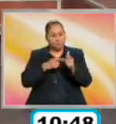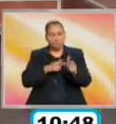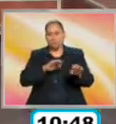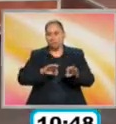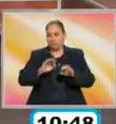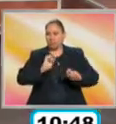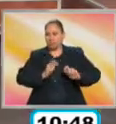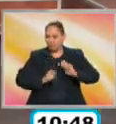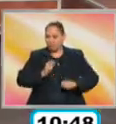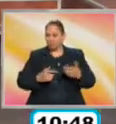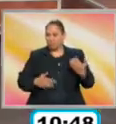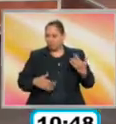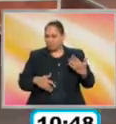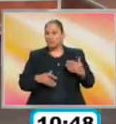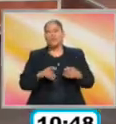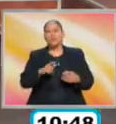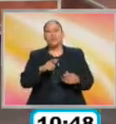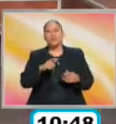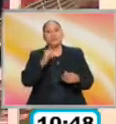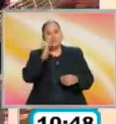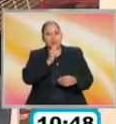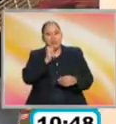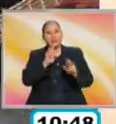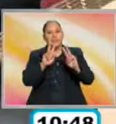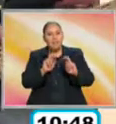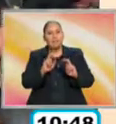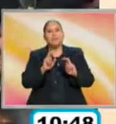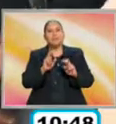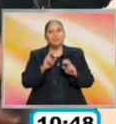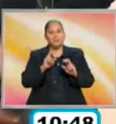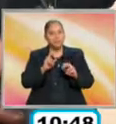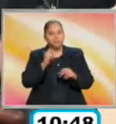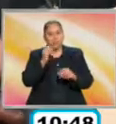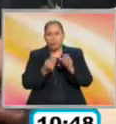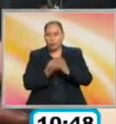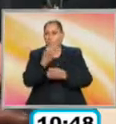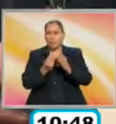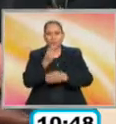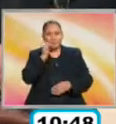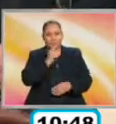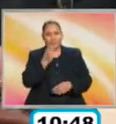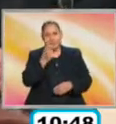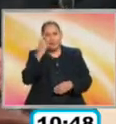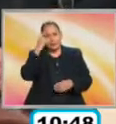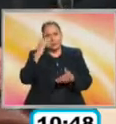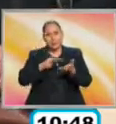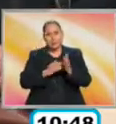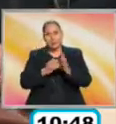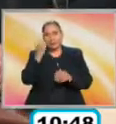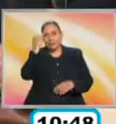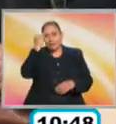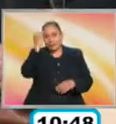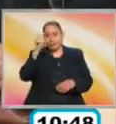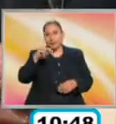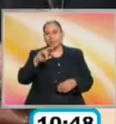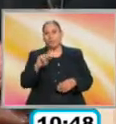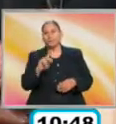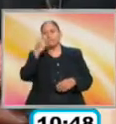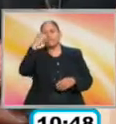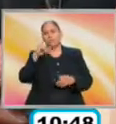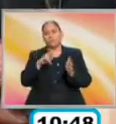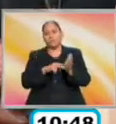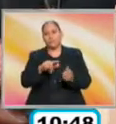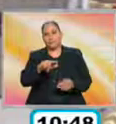tocando y siempre estamos sacando sencillos, ¿no? Ok. Esa es la estrategia ahorita de Nuk para este